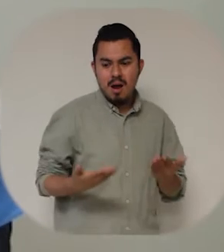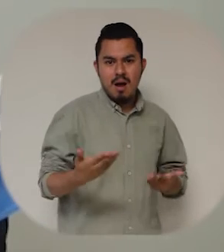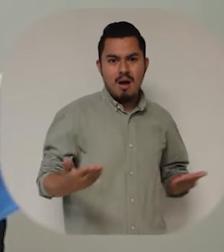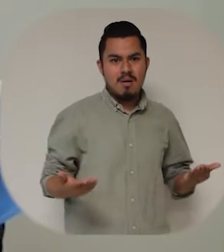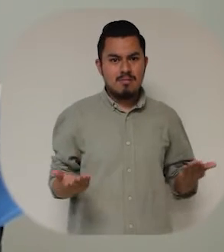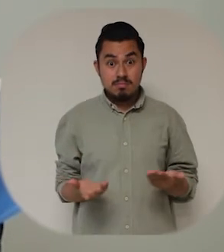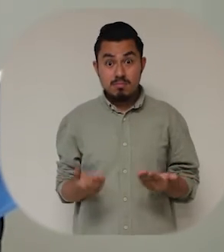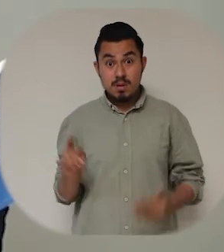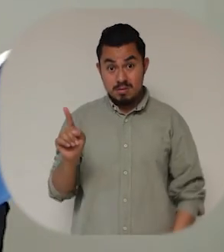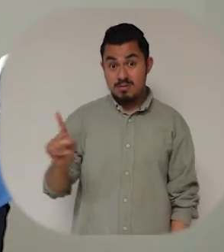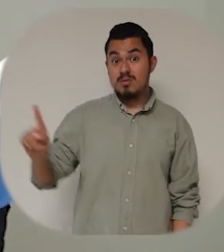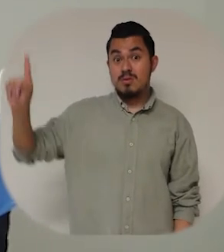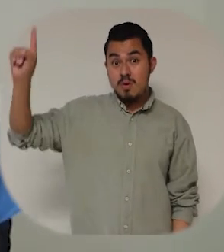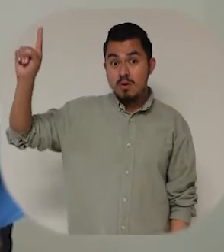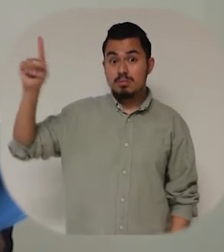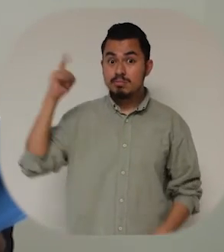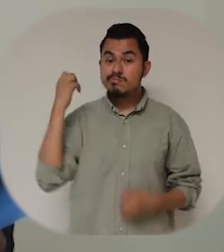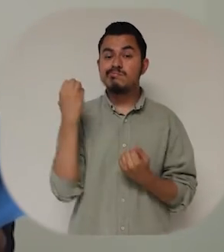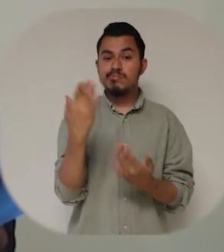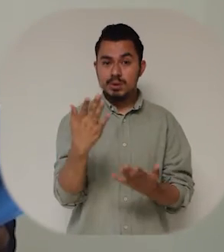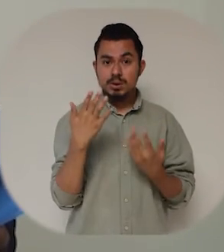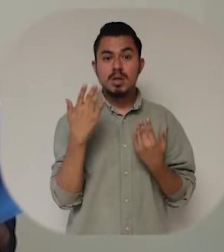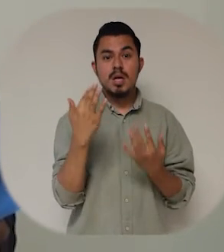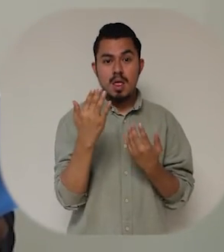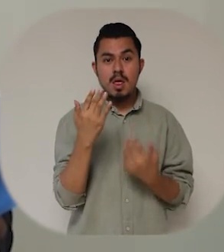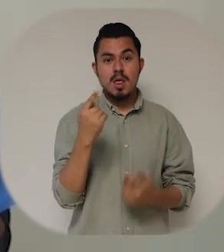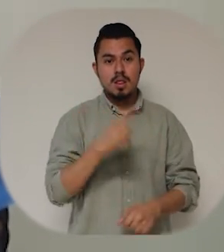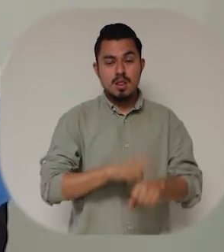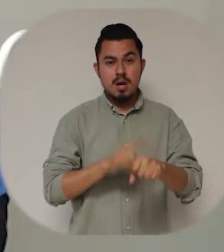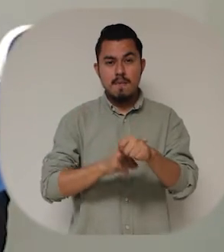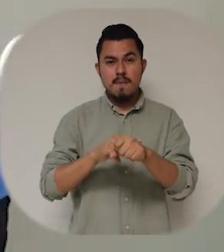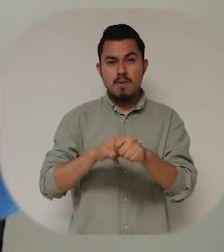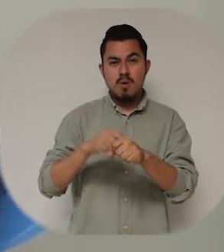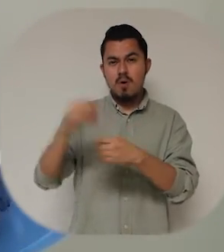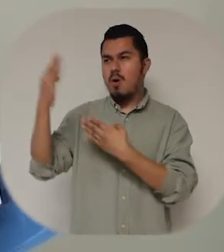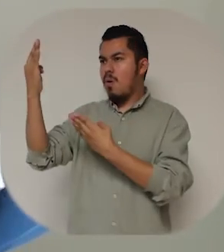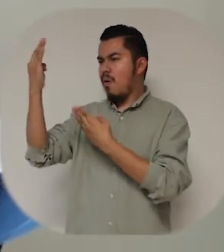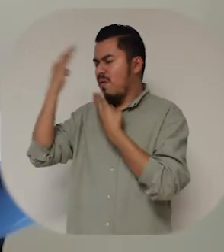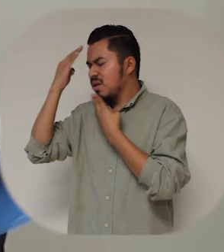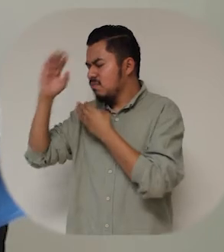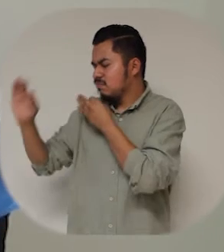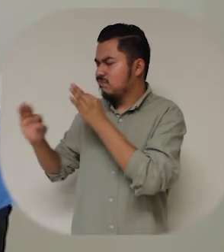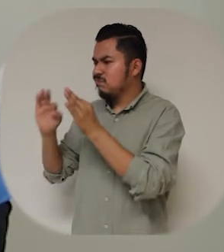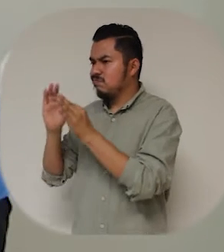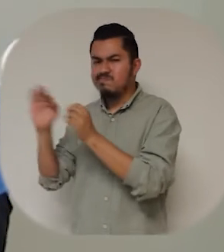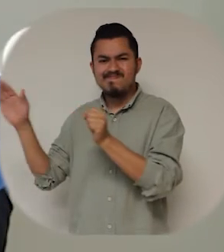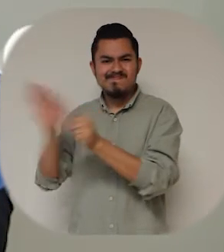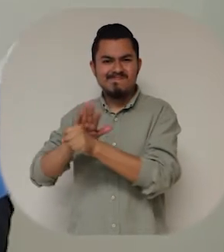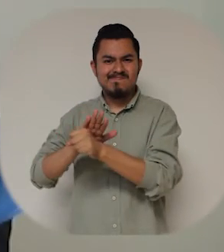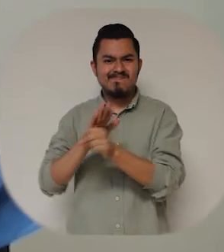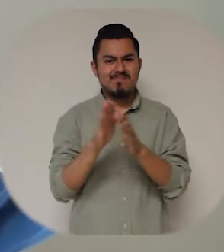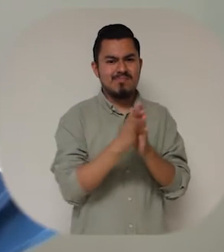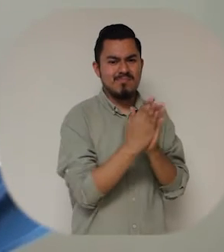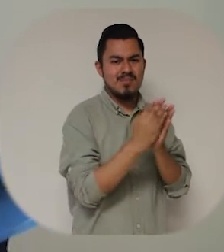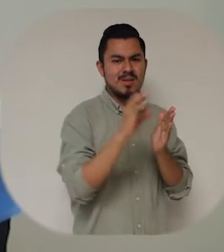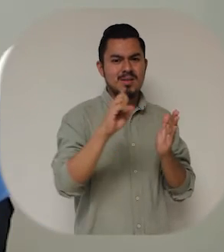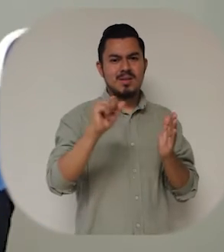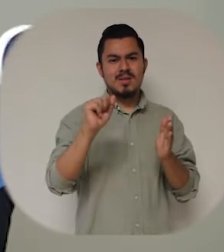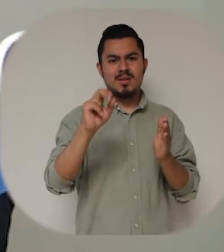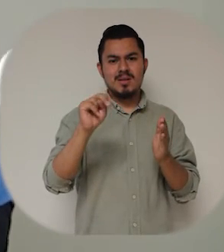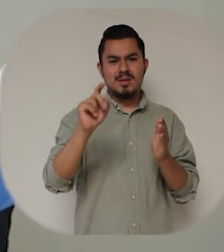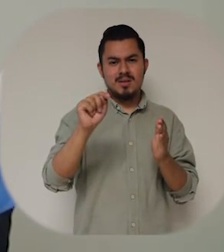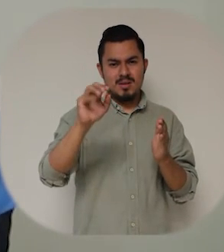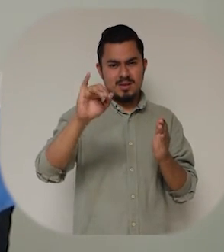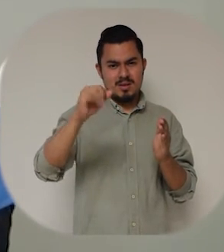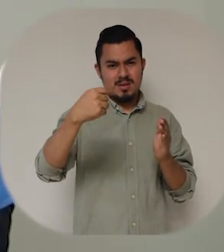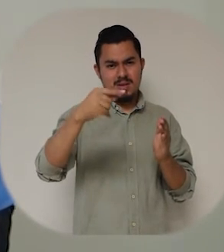Señor está esperando este tiempo de obediencia completa. Y por eso Santiago 4:7, someteos pues a Dios, resistid al diablo